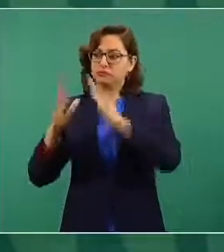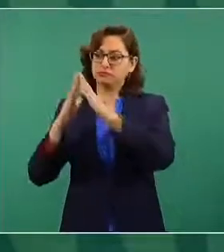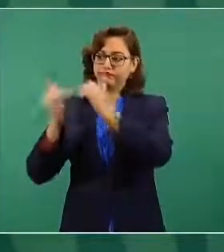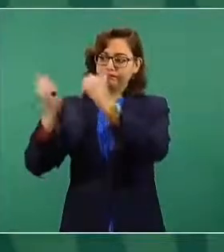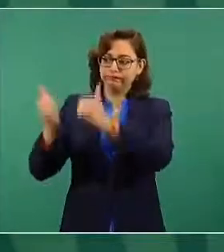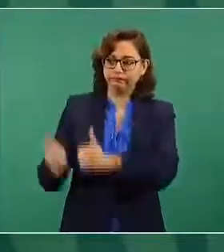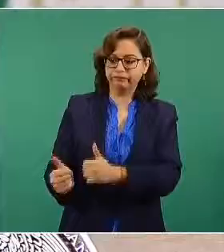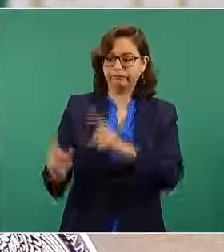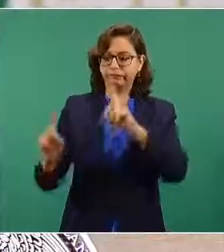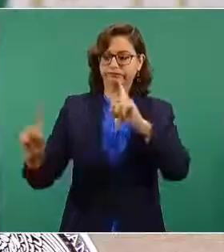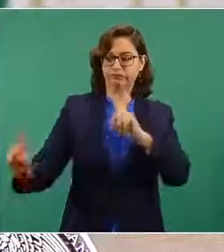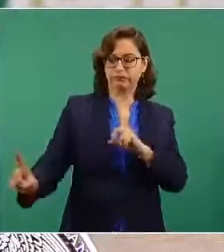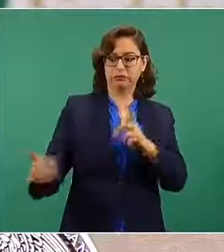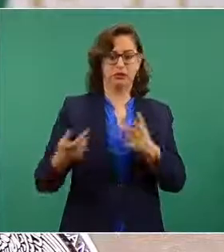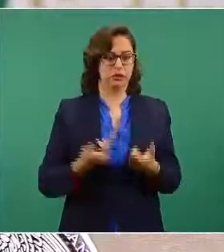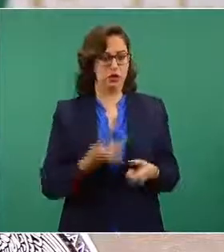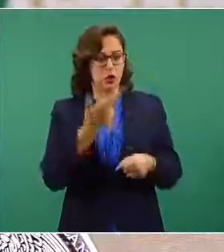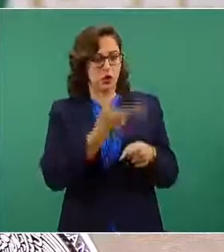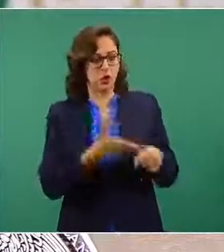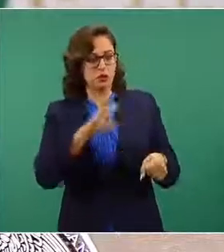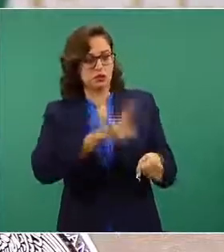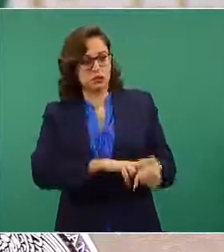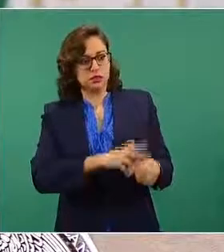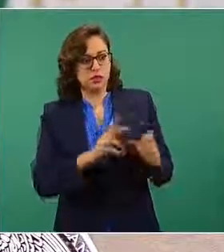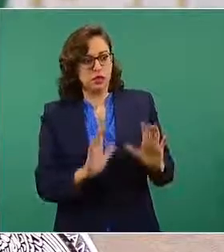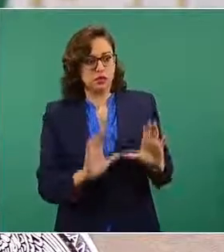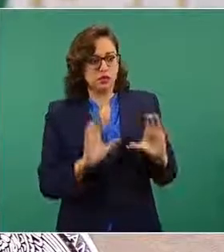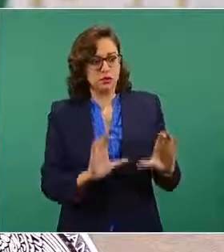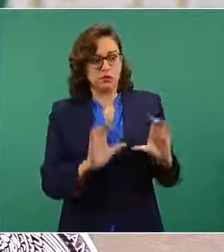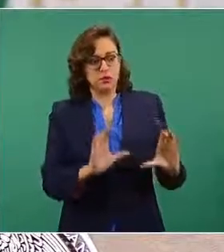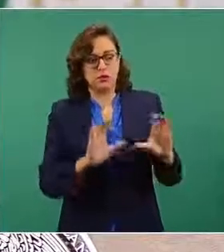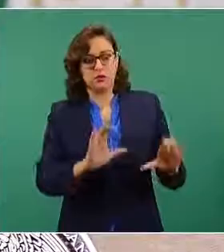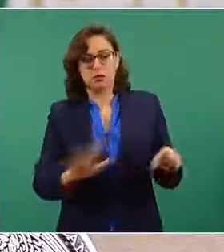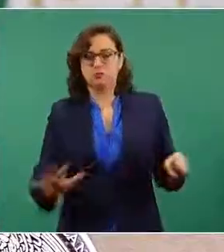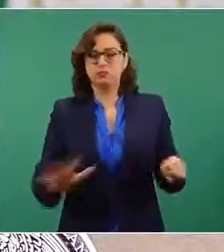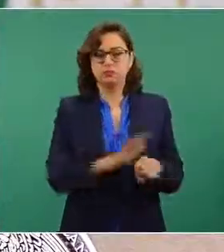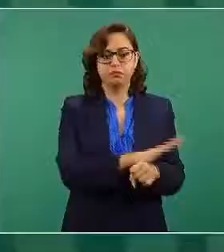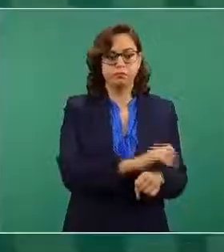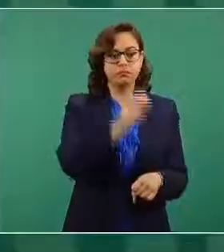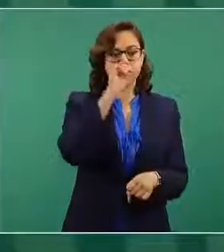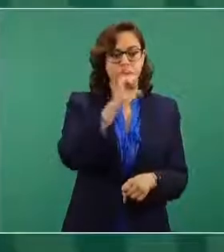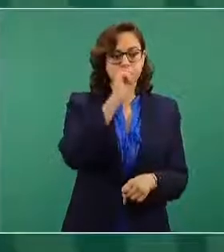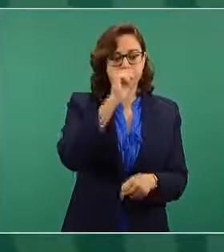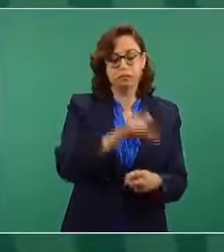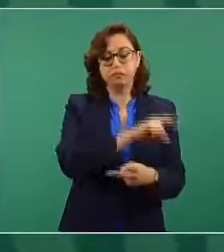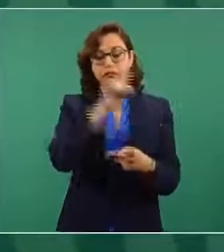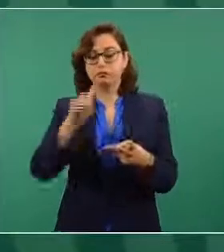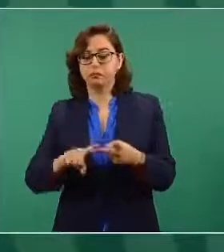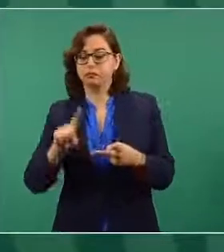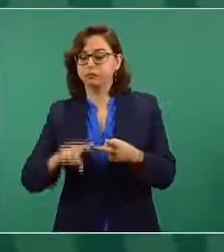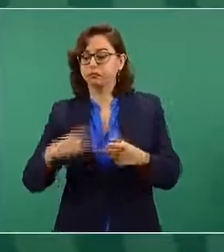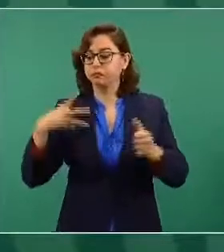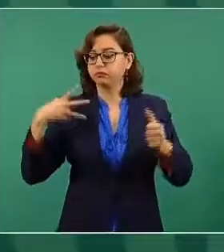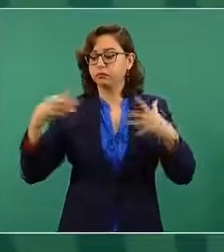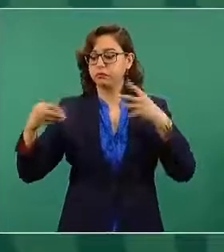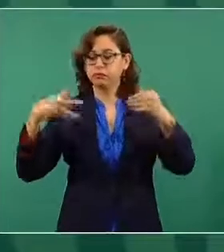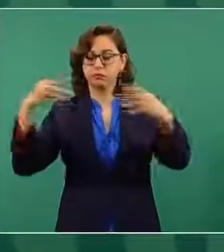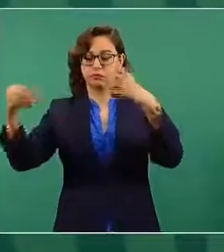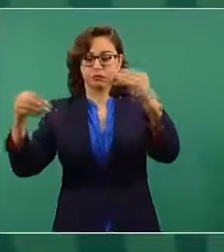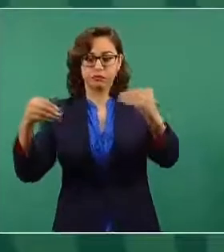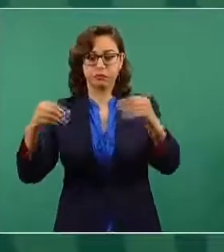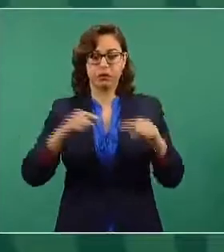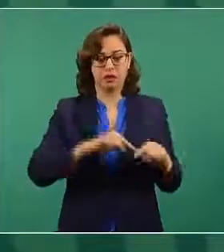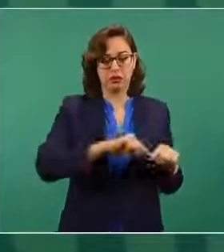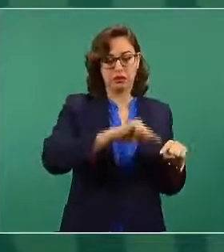segundo redujo la velocidad de los contagios en lo que se conoce como el aplanamiento de la curva epidémica, que a muchas personas les